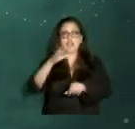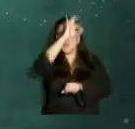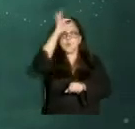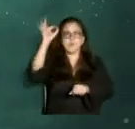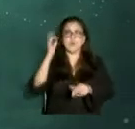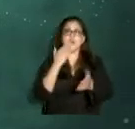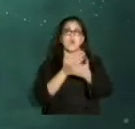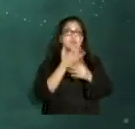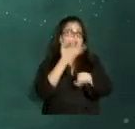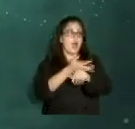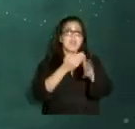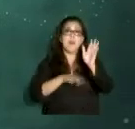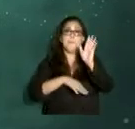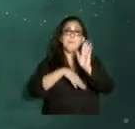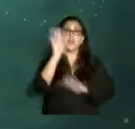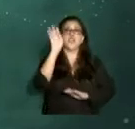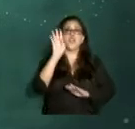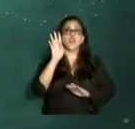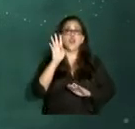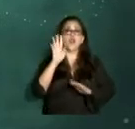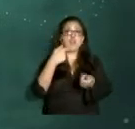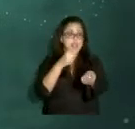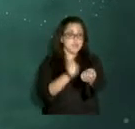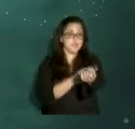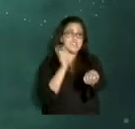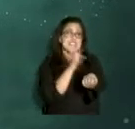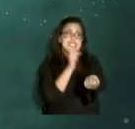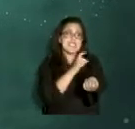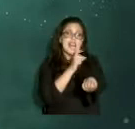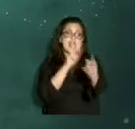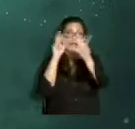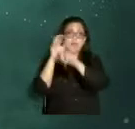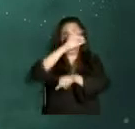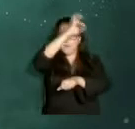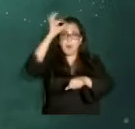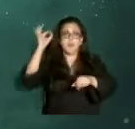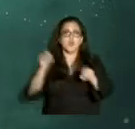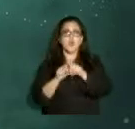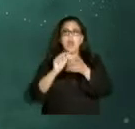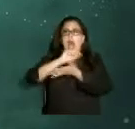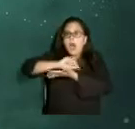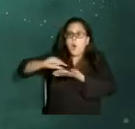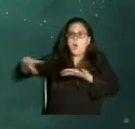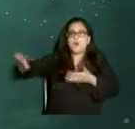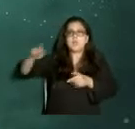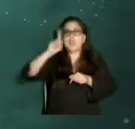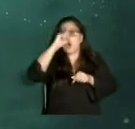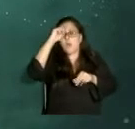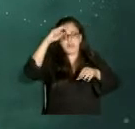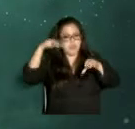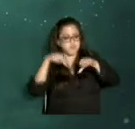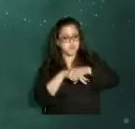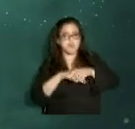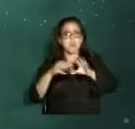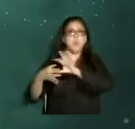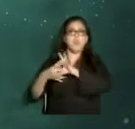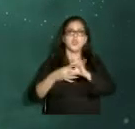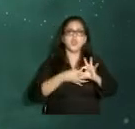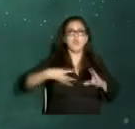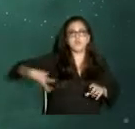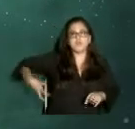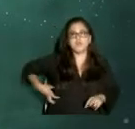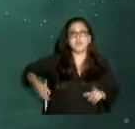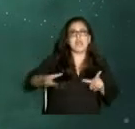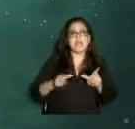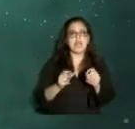ancestría mapuche promedio, aumentan las hospitalizaciones por cáncer de vesícula biliar. A poco andar,